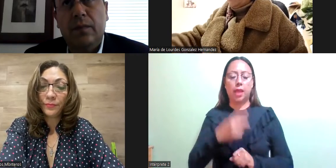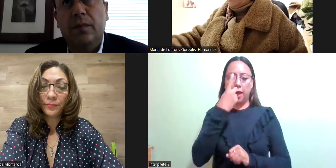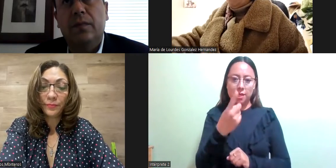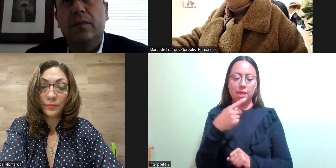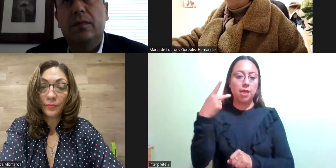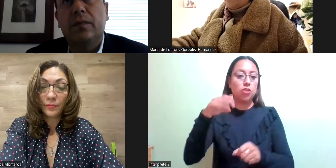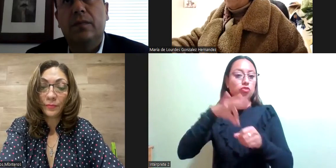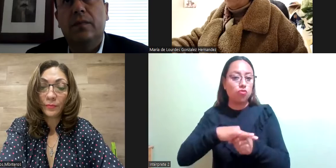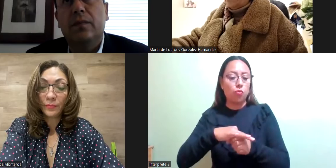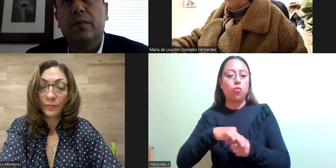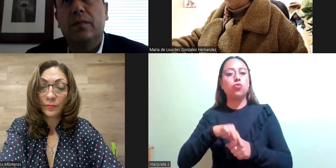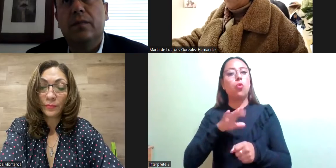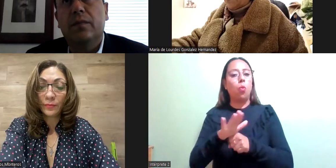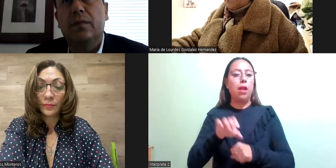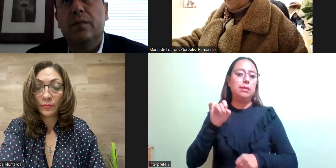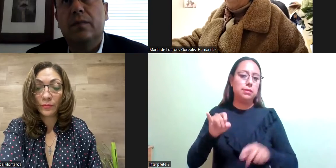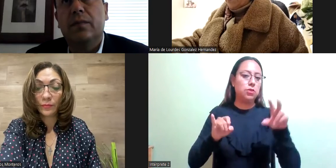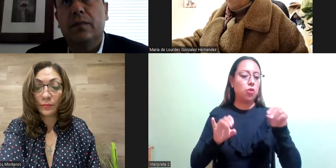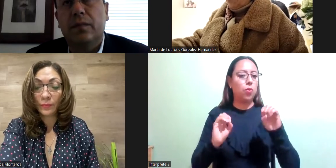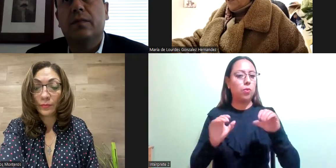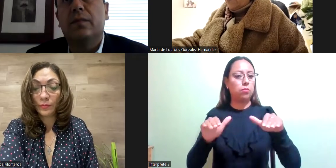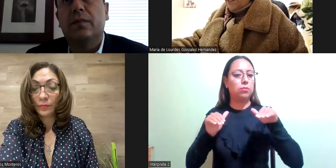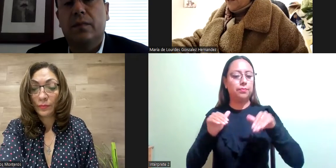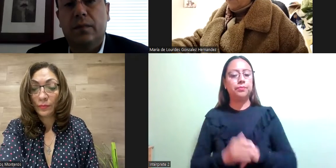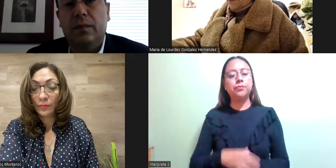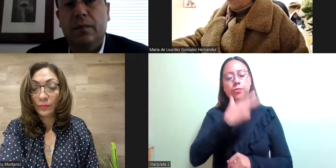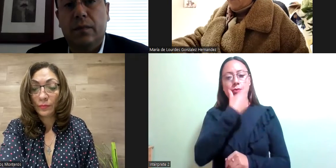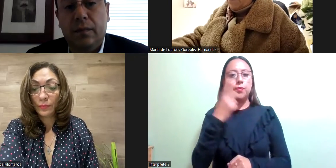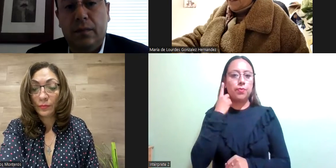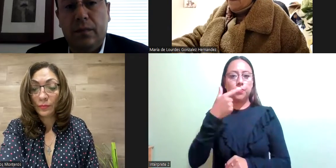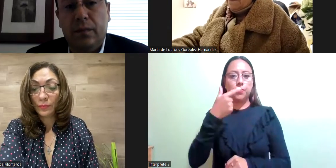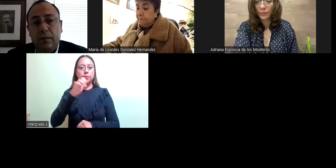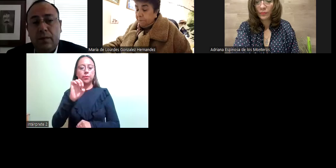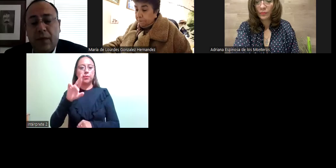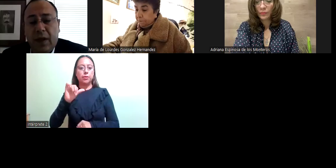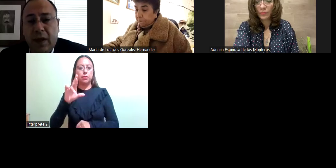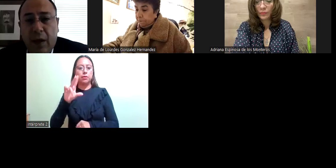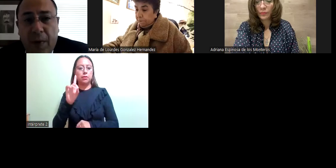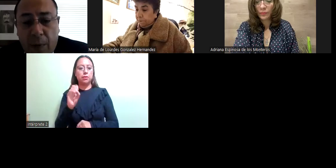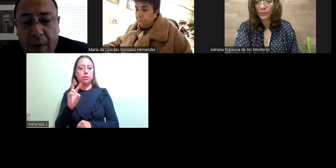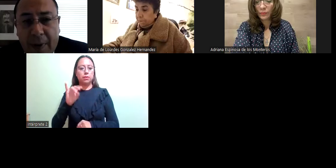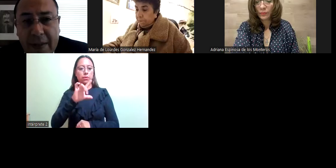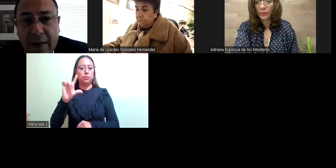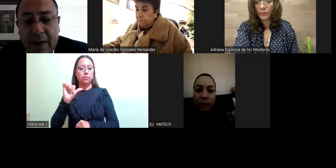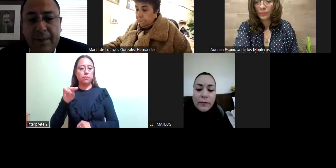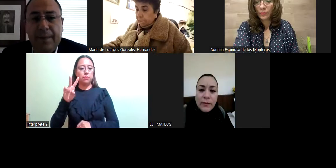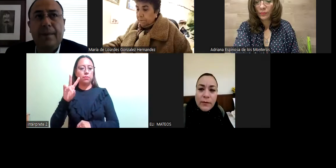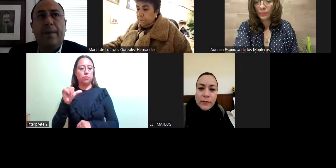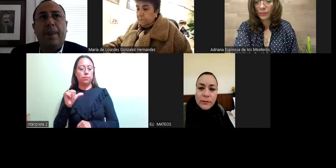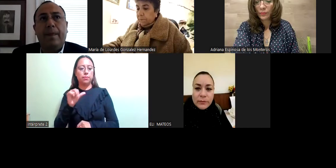puede ser a favor, en contra o en abstención. Diputado Gerardo Villanueva Albarrán. Gerardo Villanueva,